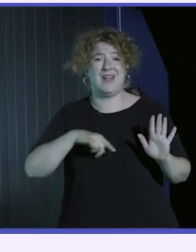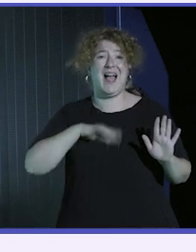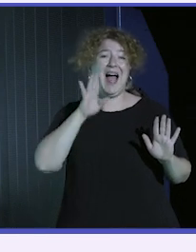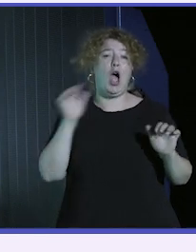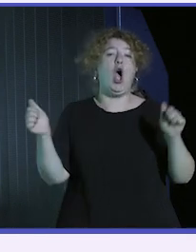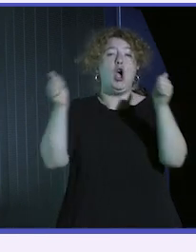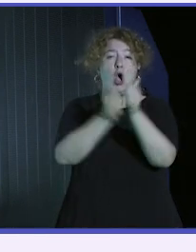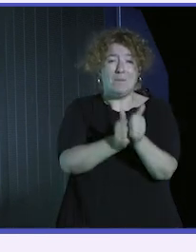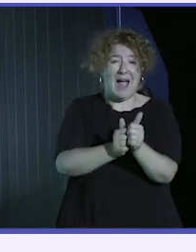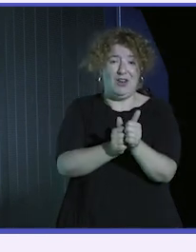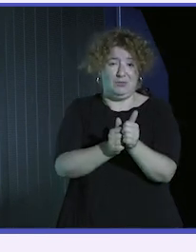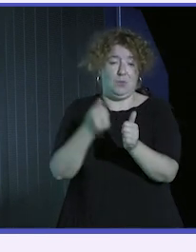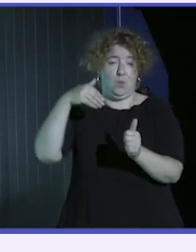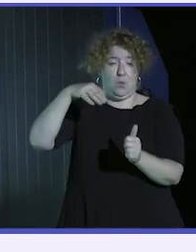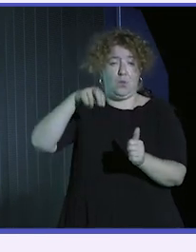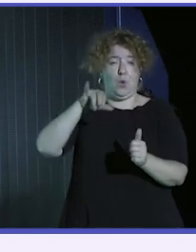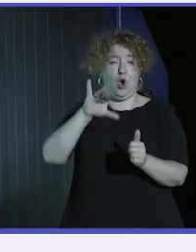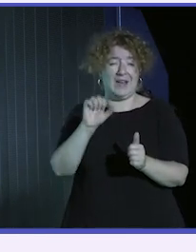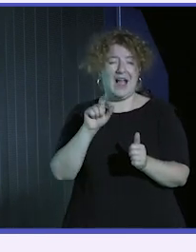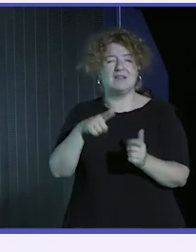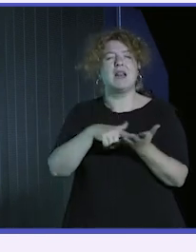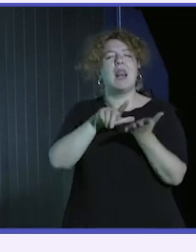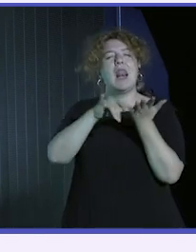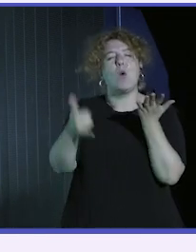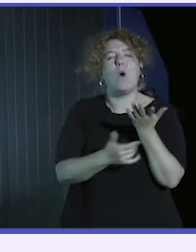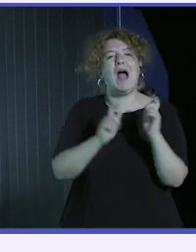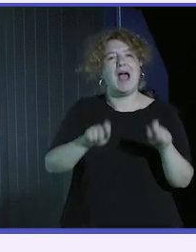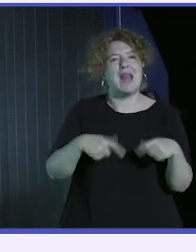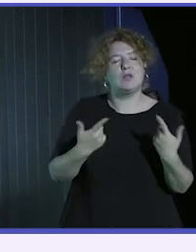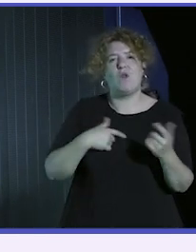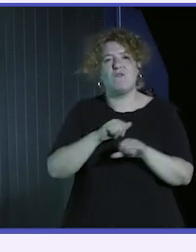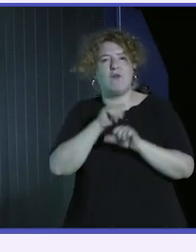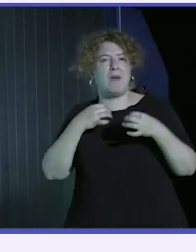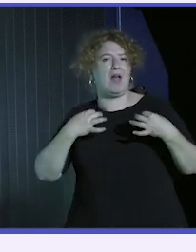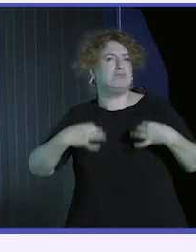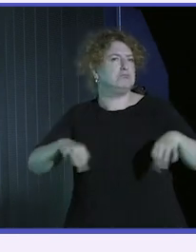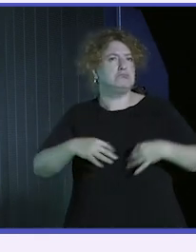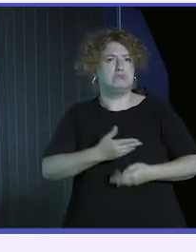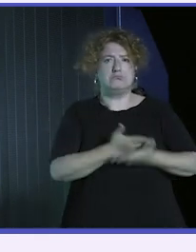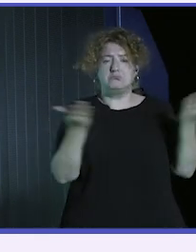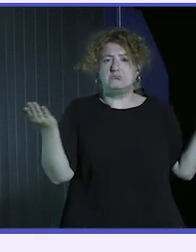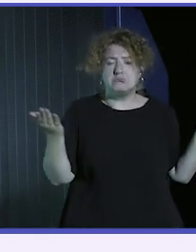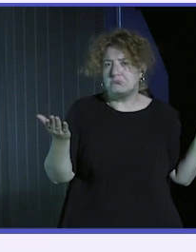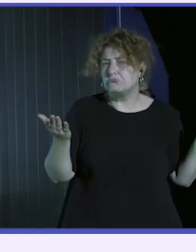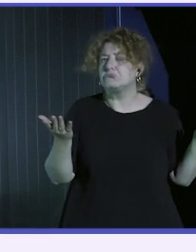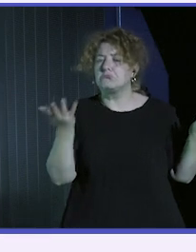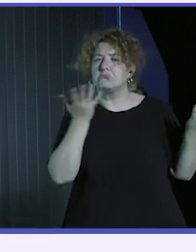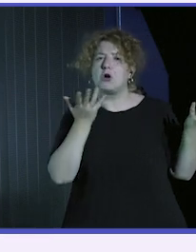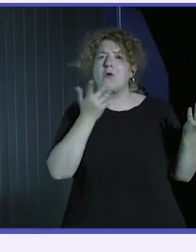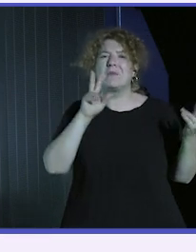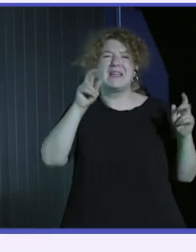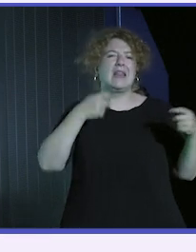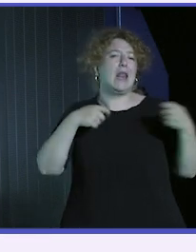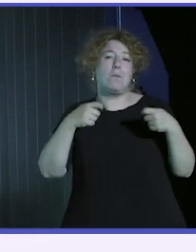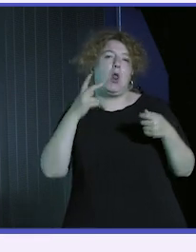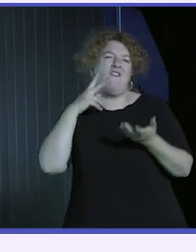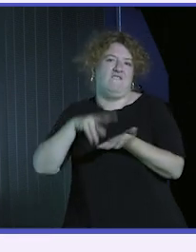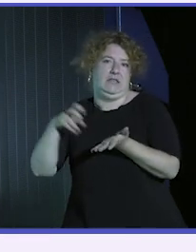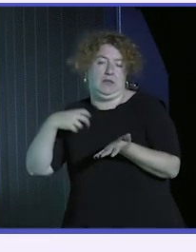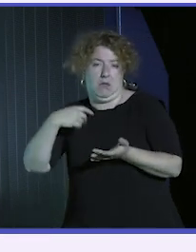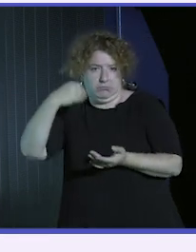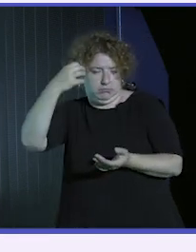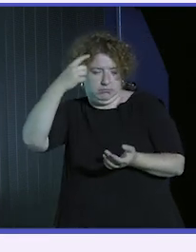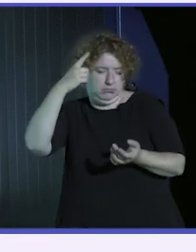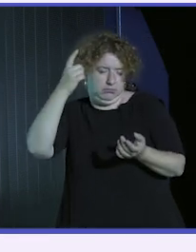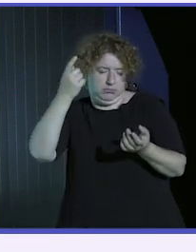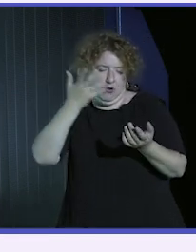como ha explicado muy bien Mónica, con lenguaje natural y de una forma cercana para cualquier tipo de usuario, incluso con conocimiento de negocio, pero no de física,